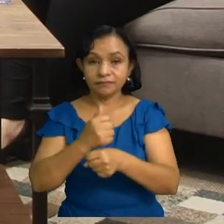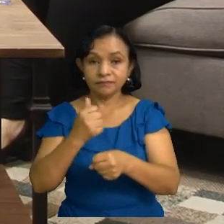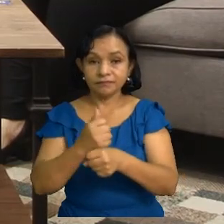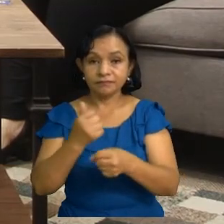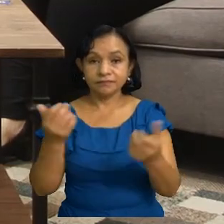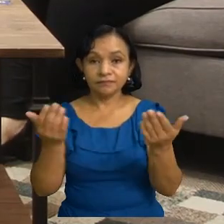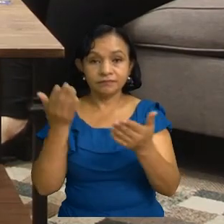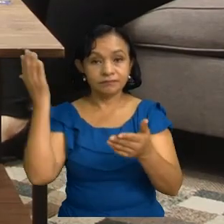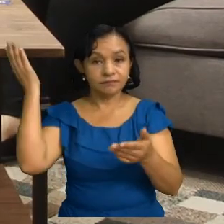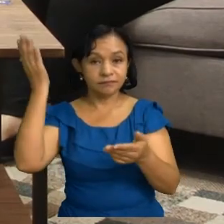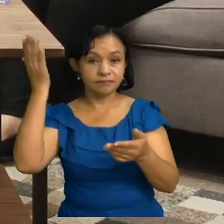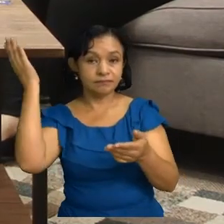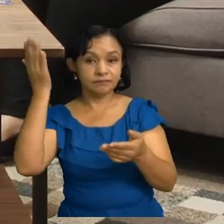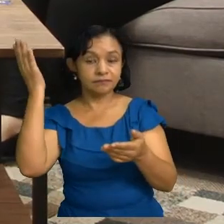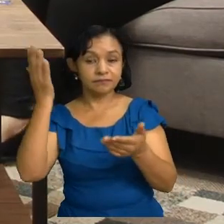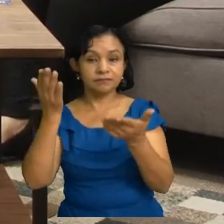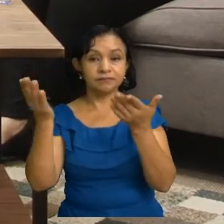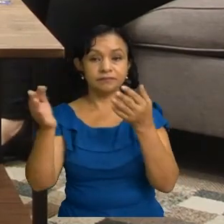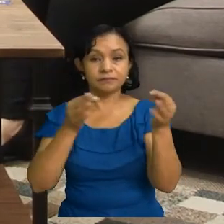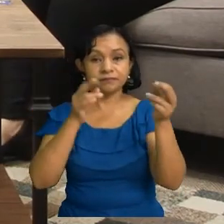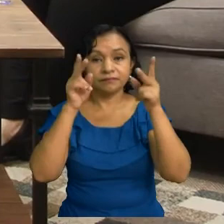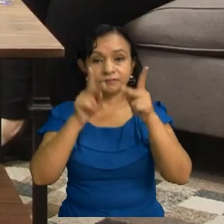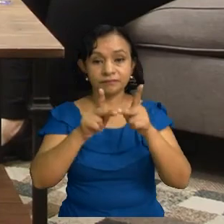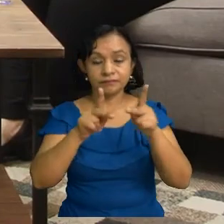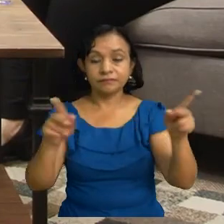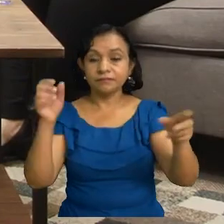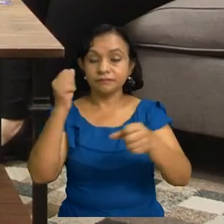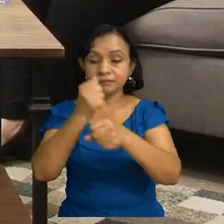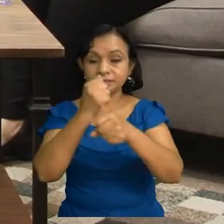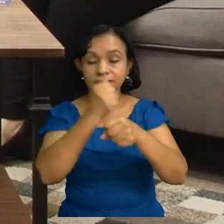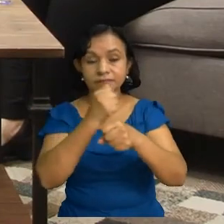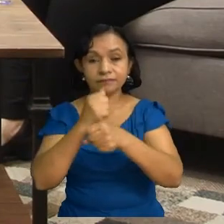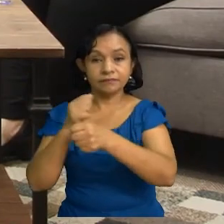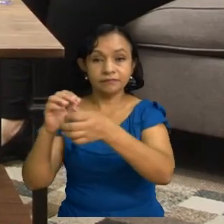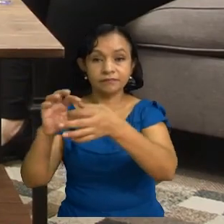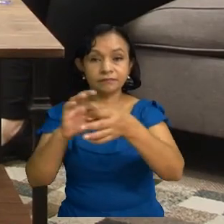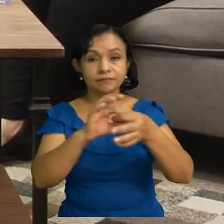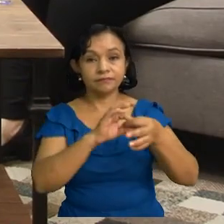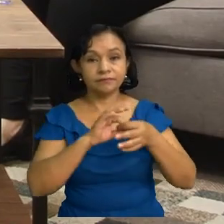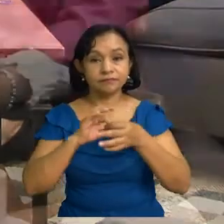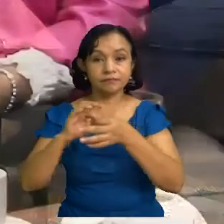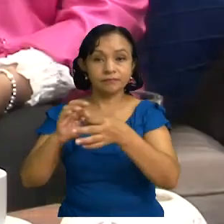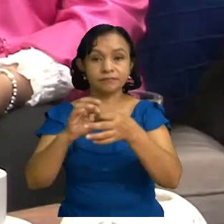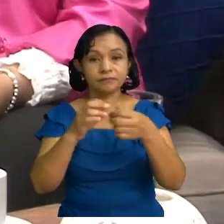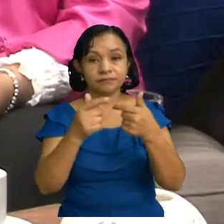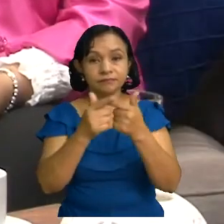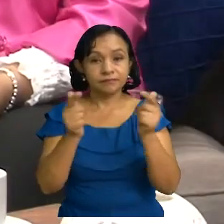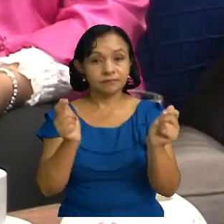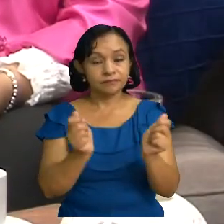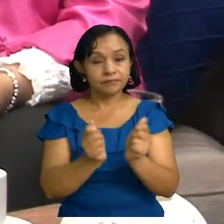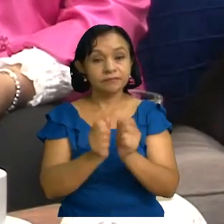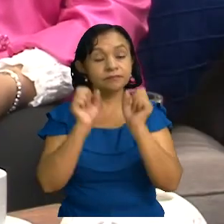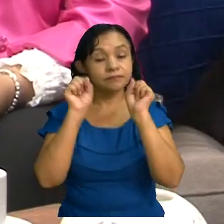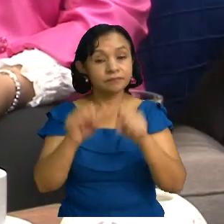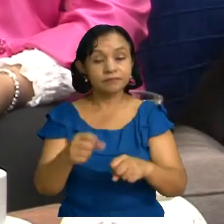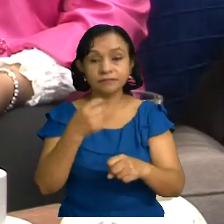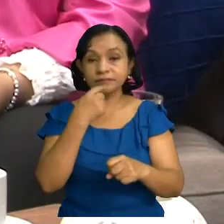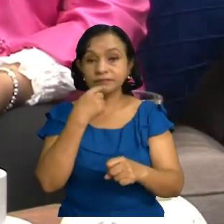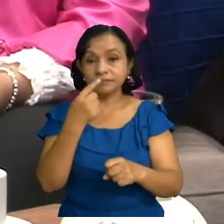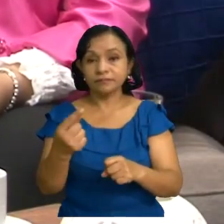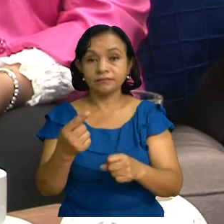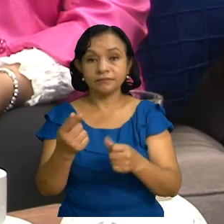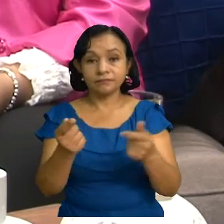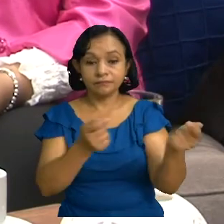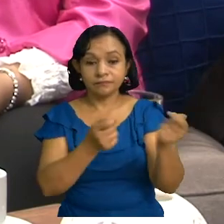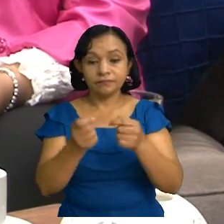ponencias pero también planes de trabajo conjunto ya porque es un sector que podemos decirle que son los que